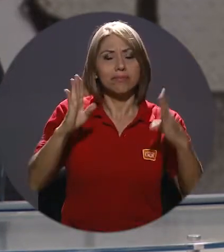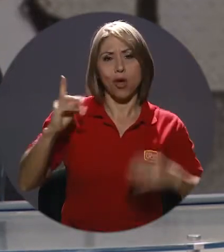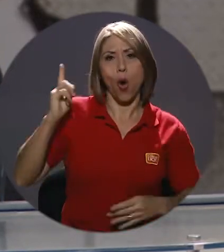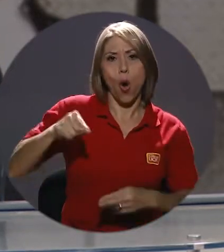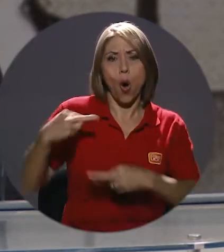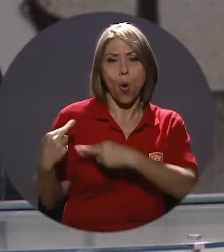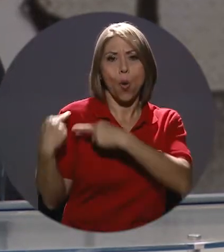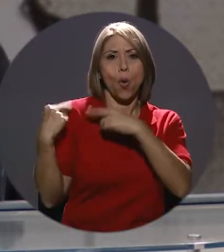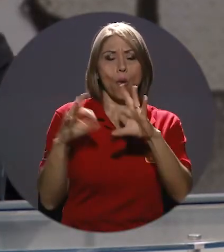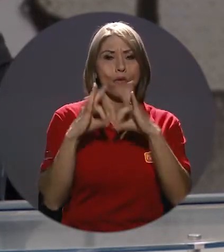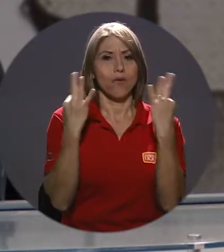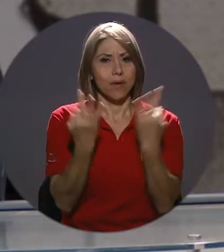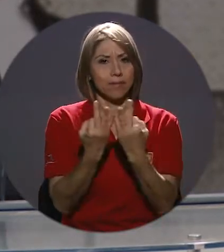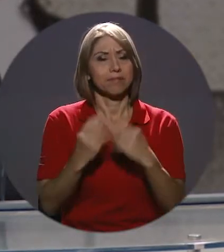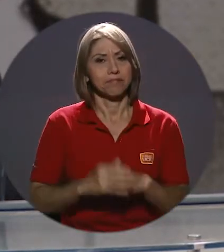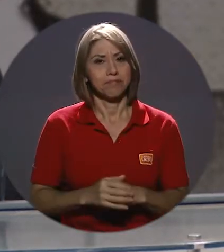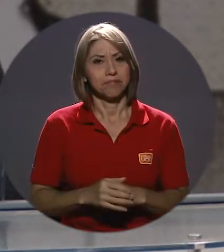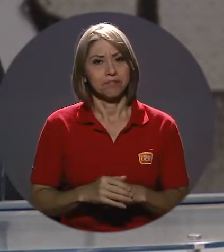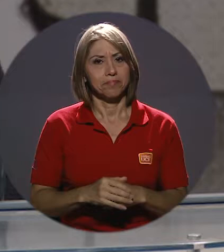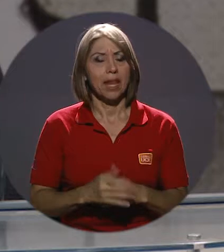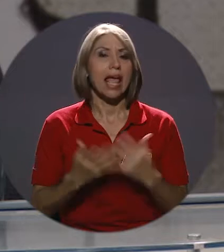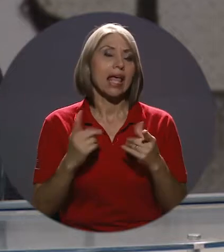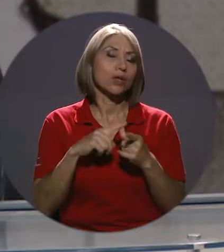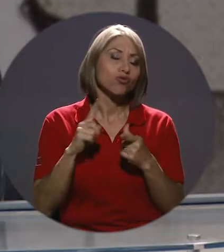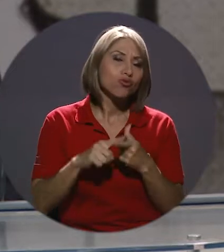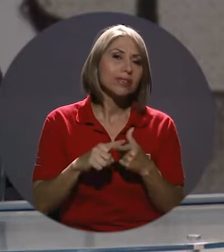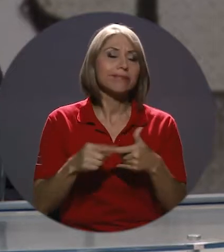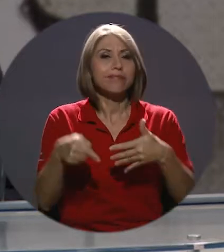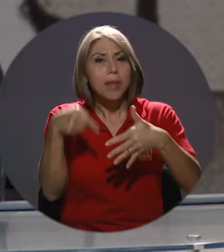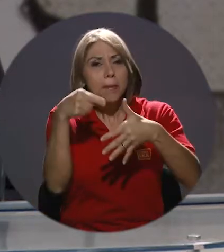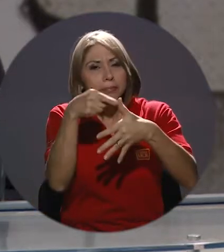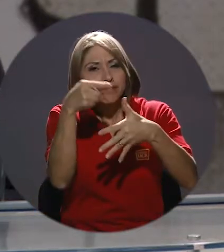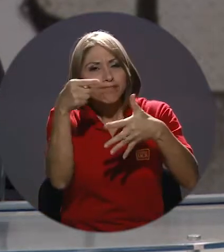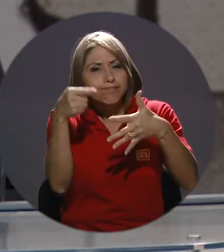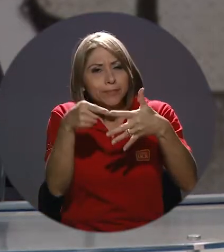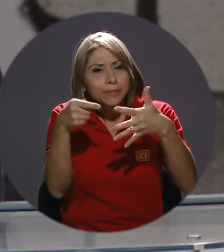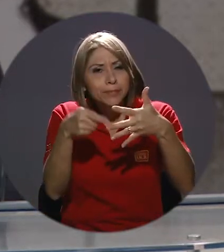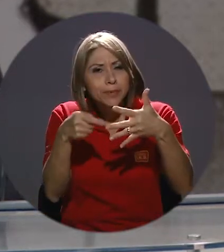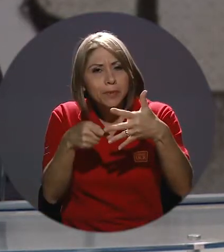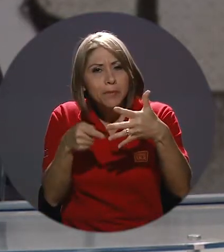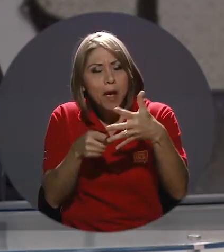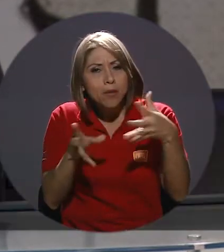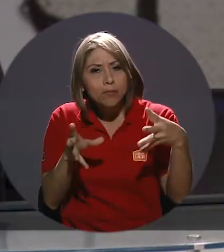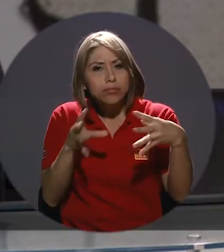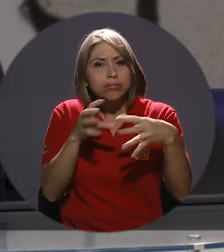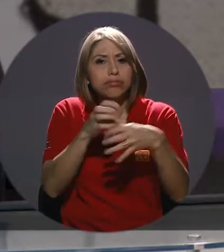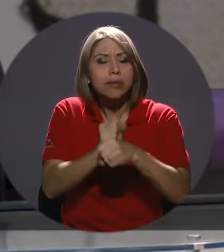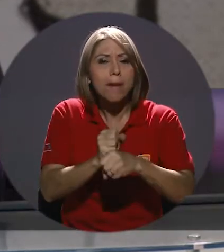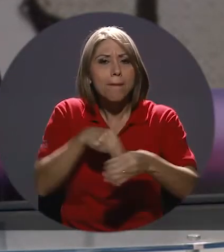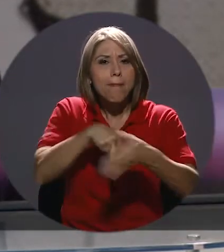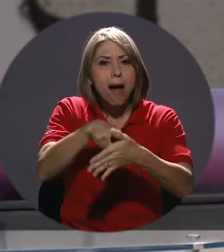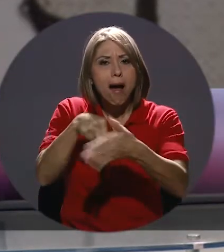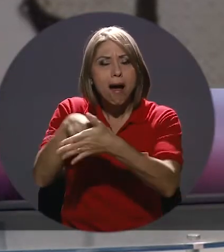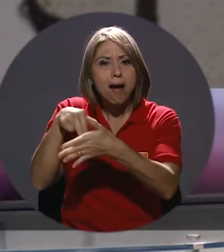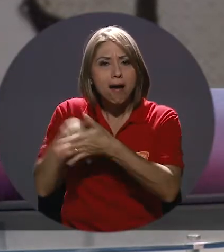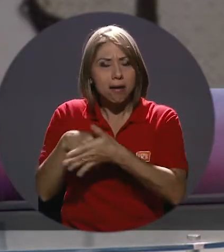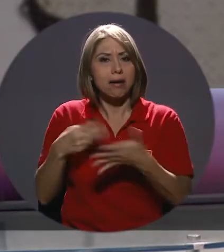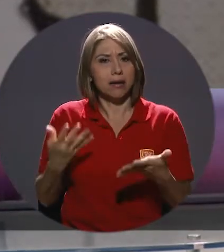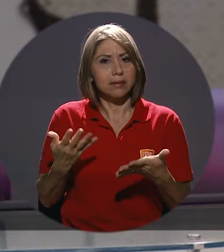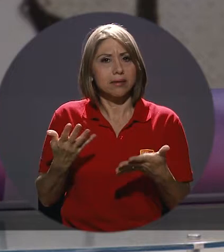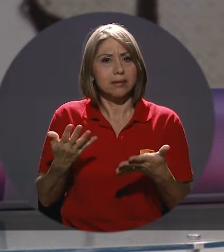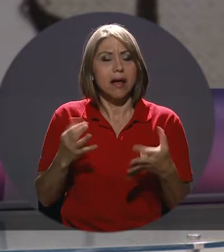familiares. En este sentido hay una suma o un conjunto de barreras y